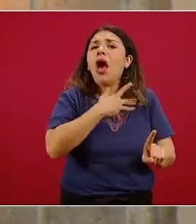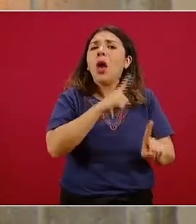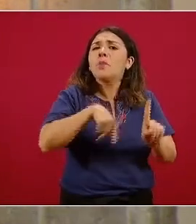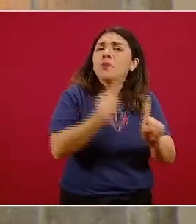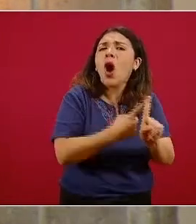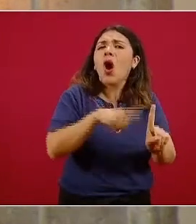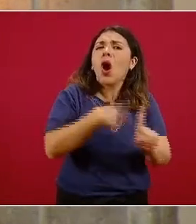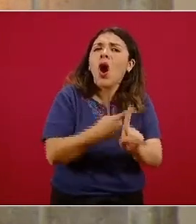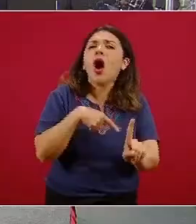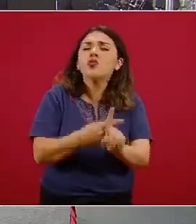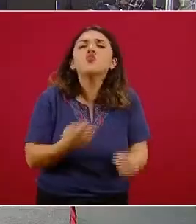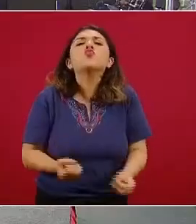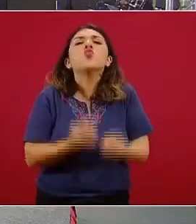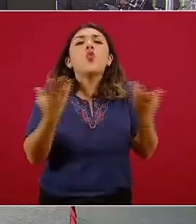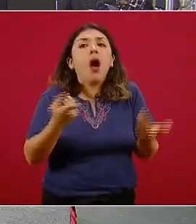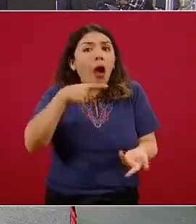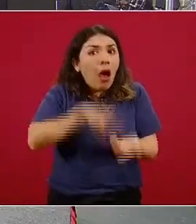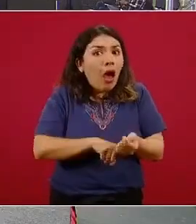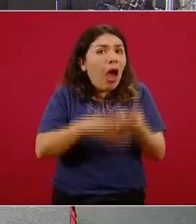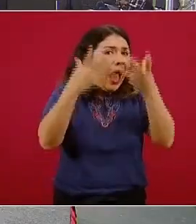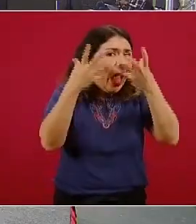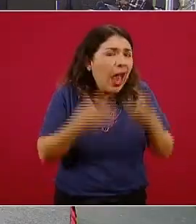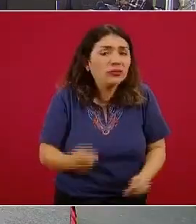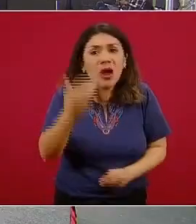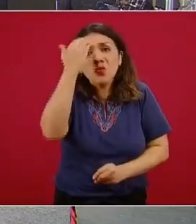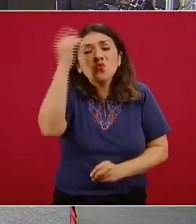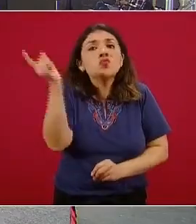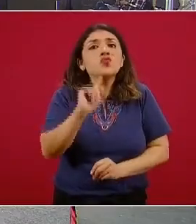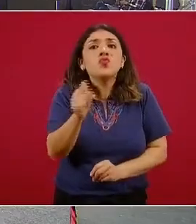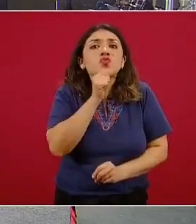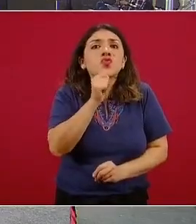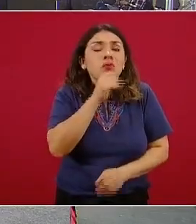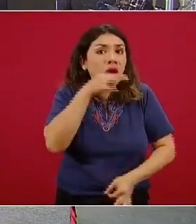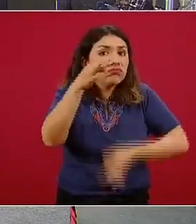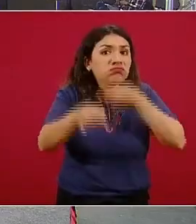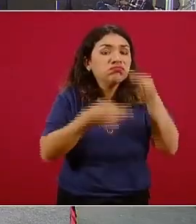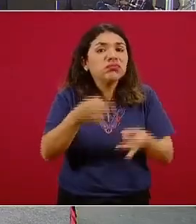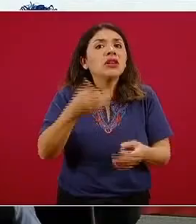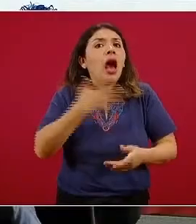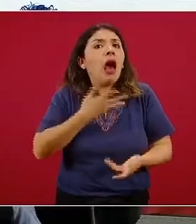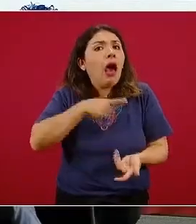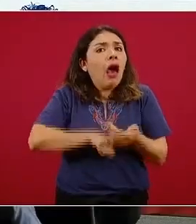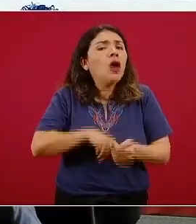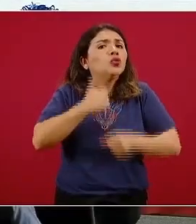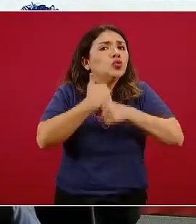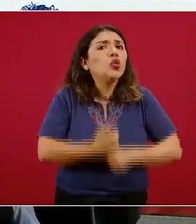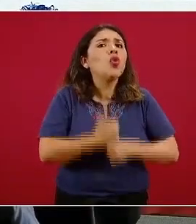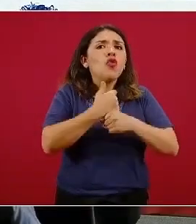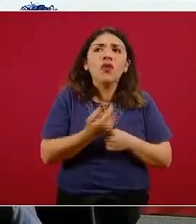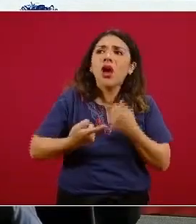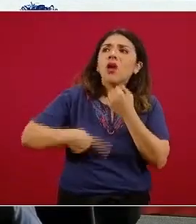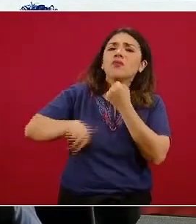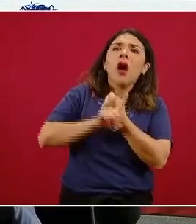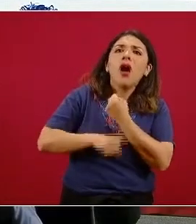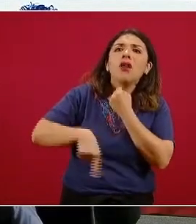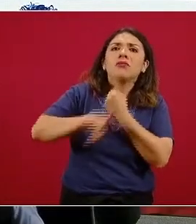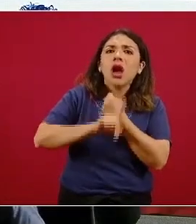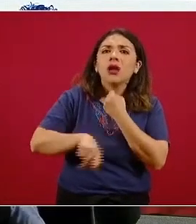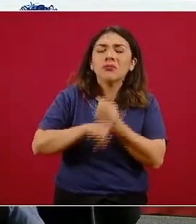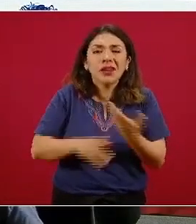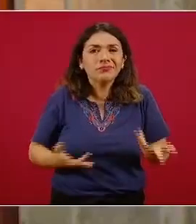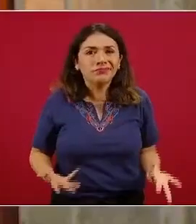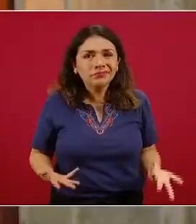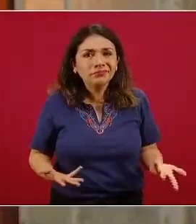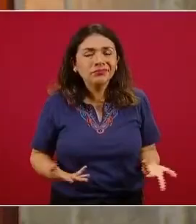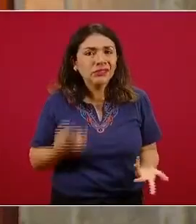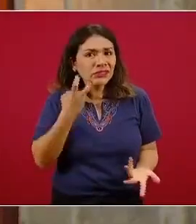midiendo de esa forma, pero tenemos un universo que no conocemos de niñas que han sufrido violación sexual y pues